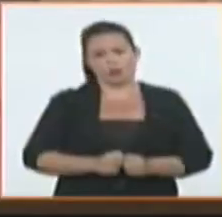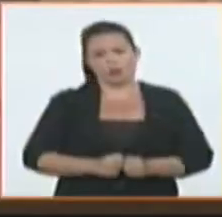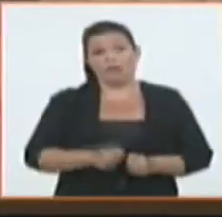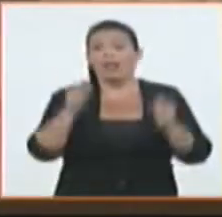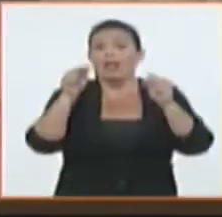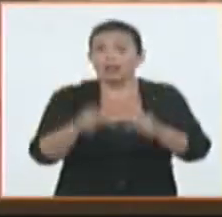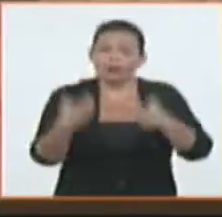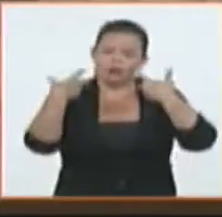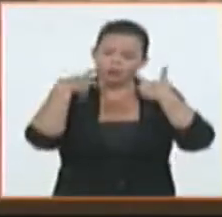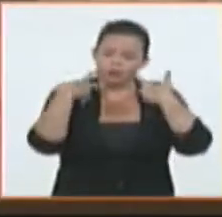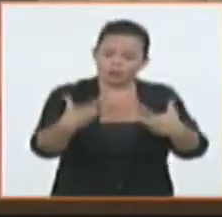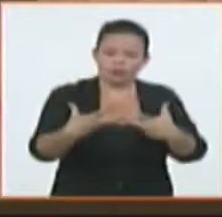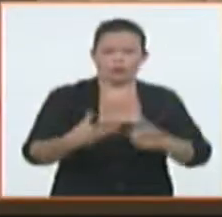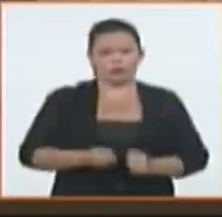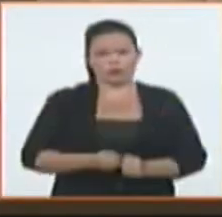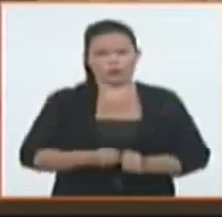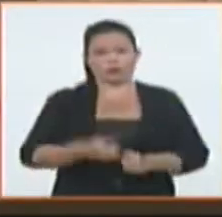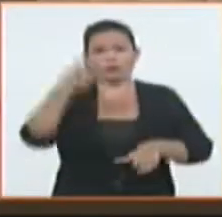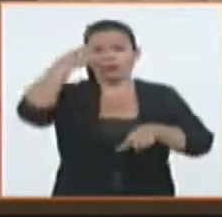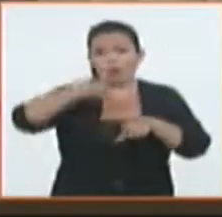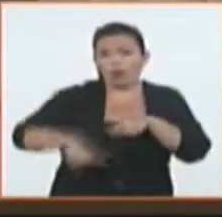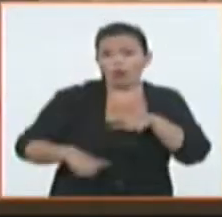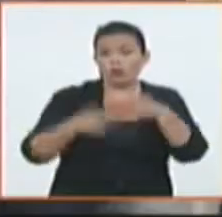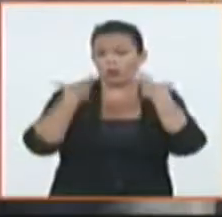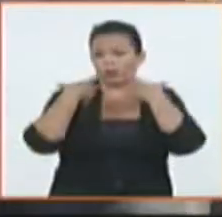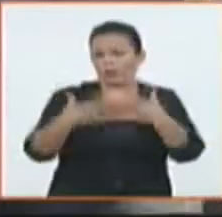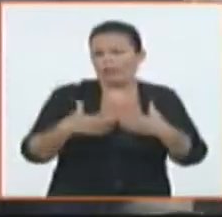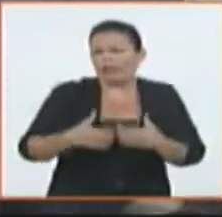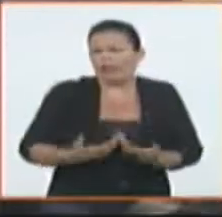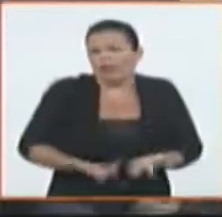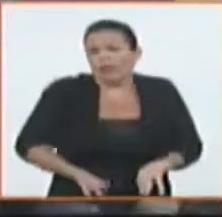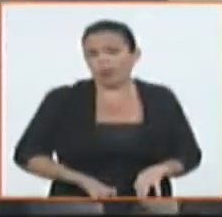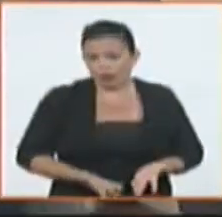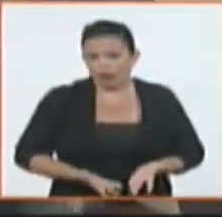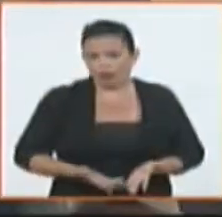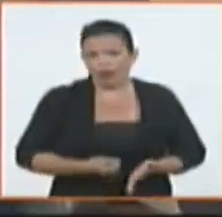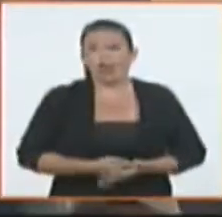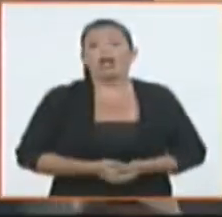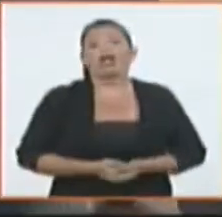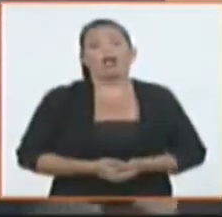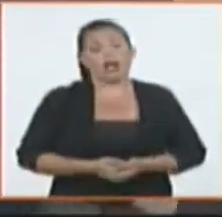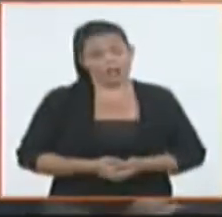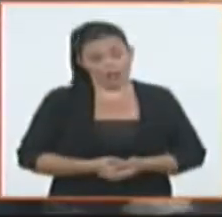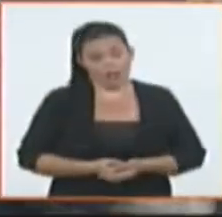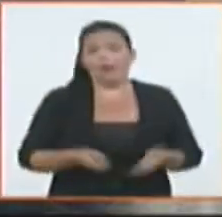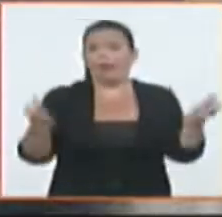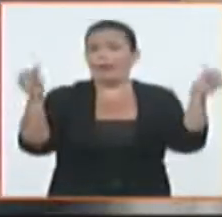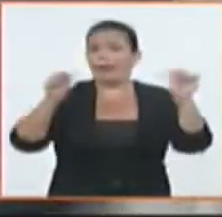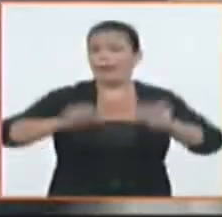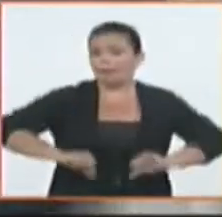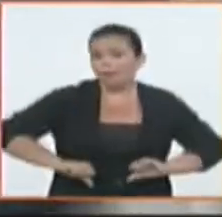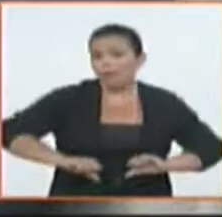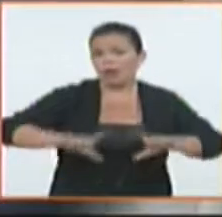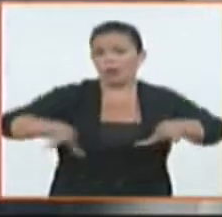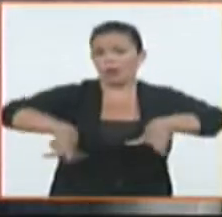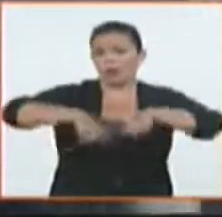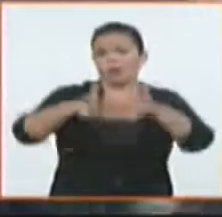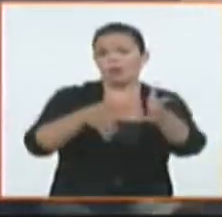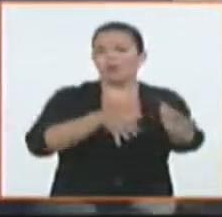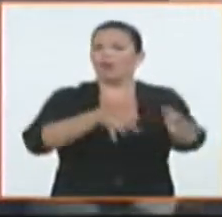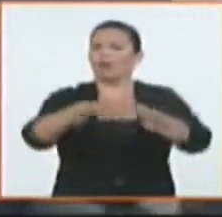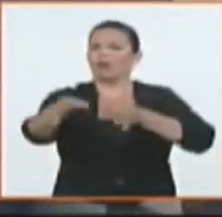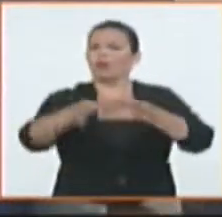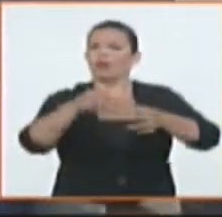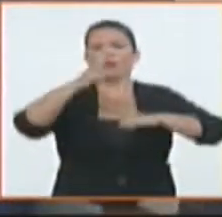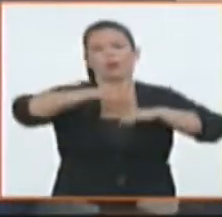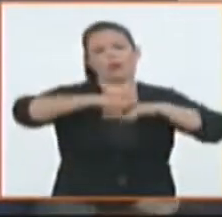resolver también en función de esto es las inadecuadas distinciones que hay en nuestro pueblo de las estructuras. Vamos a empezar